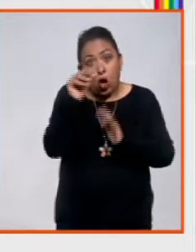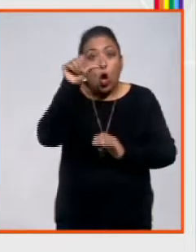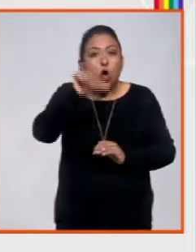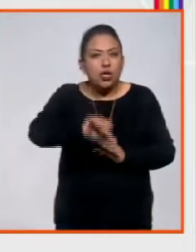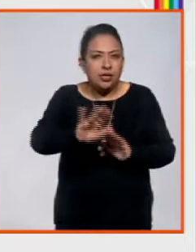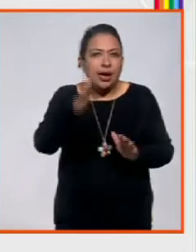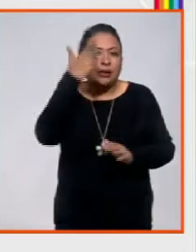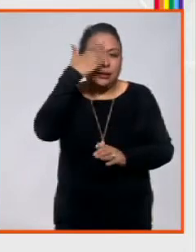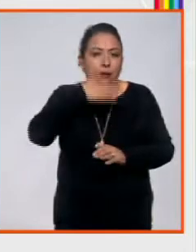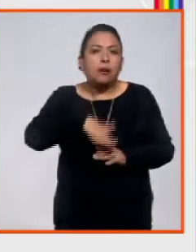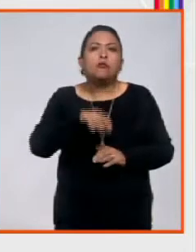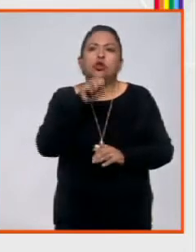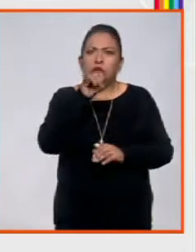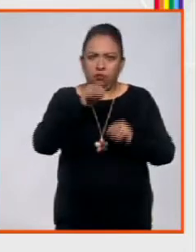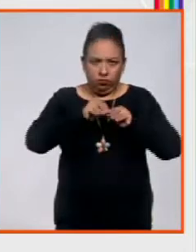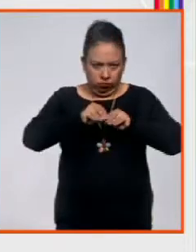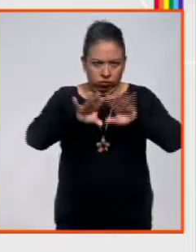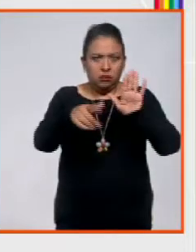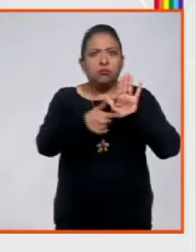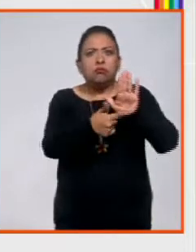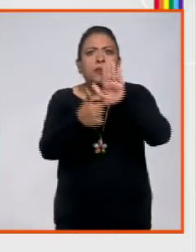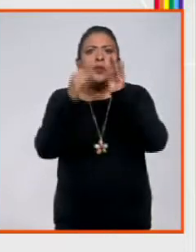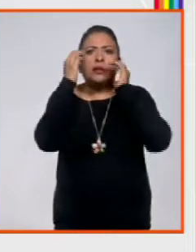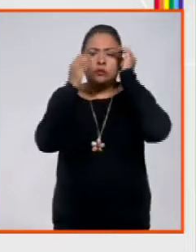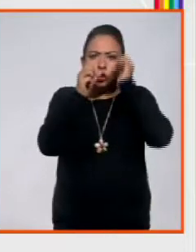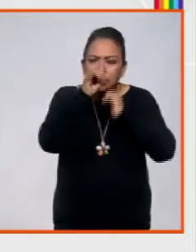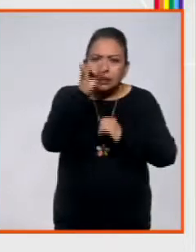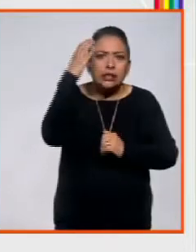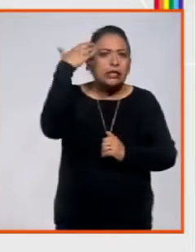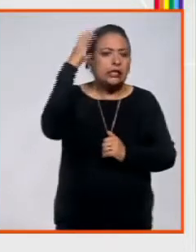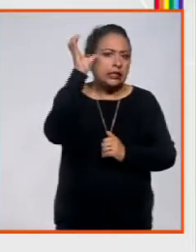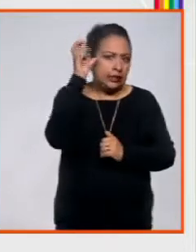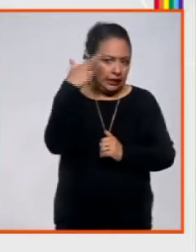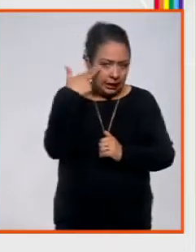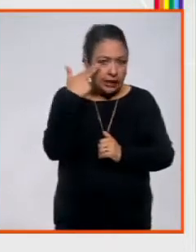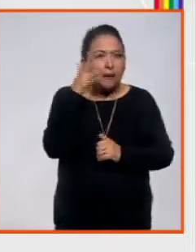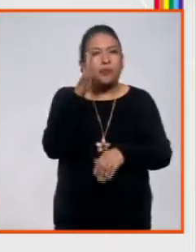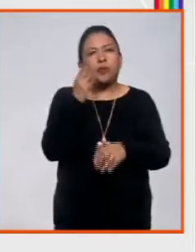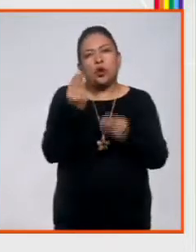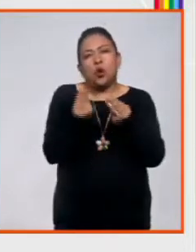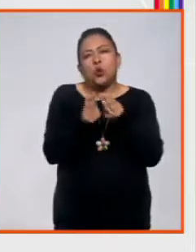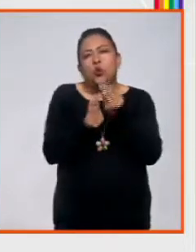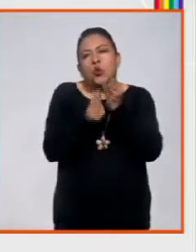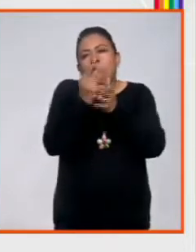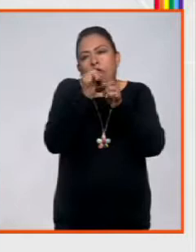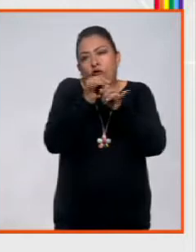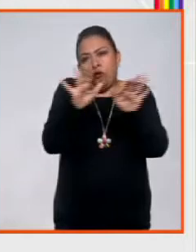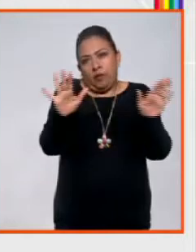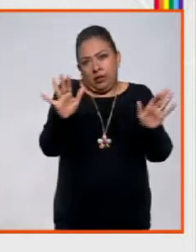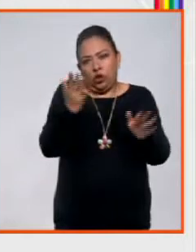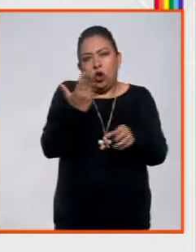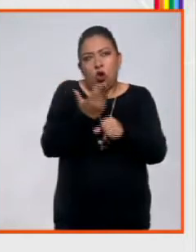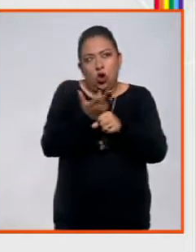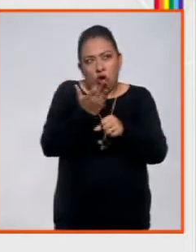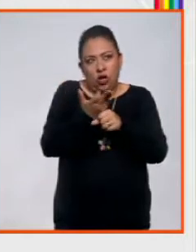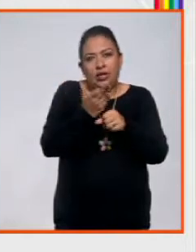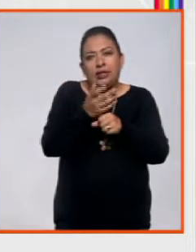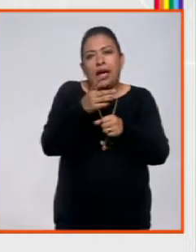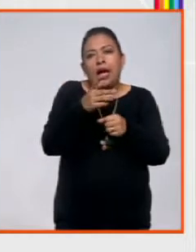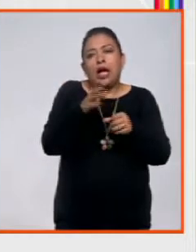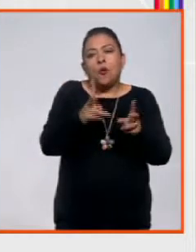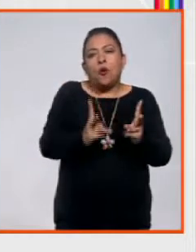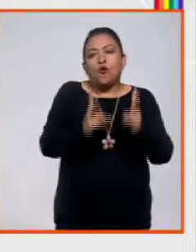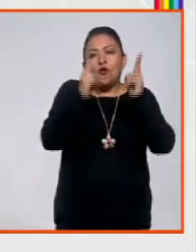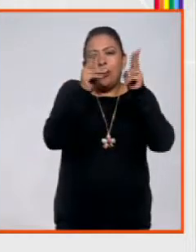sabemos es que si se exhibió en china y digamos el dato más novedoso que es lo que sería una exclusiva para no está es para cultura esta